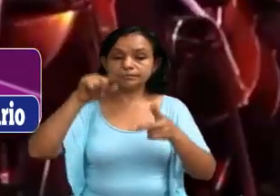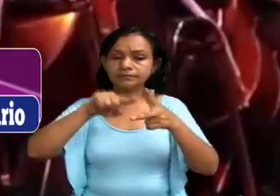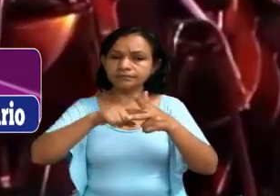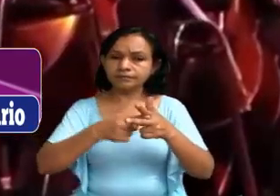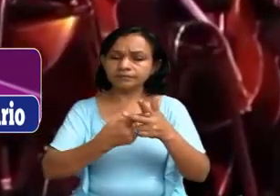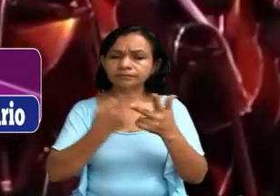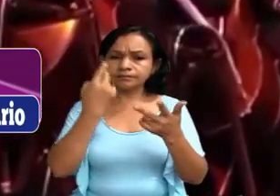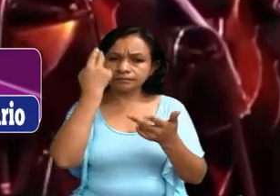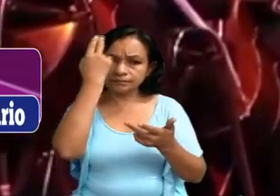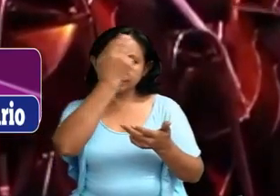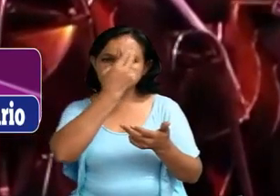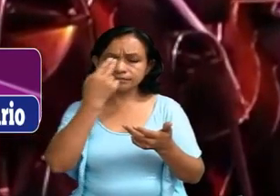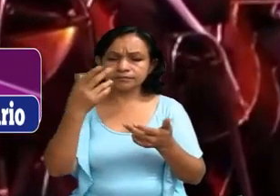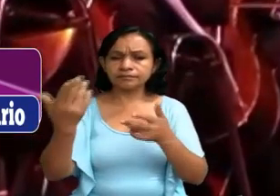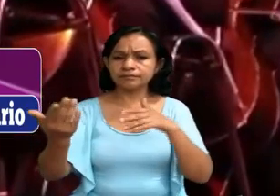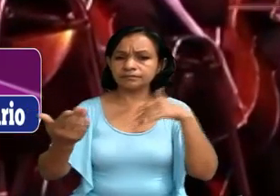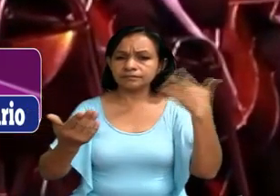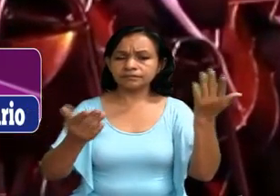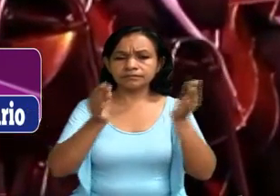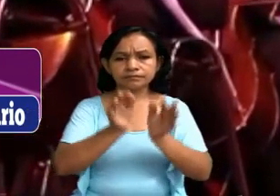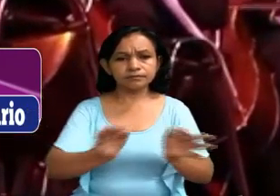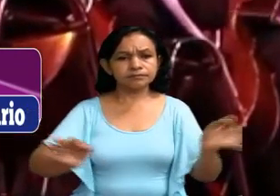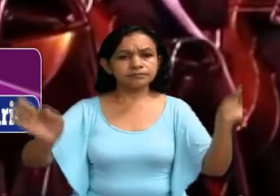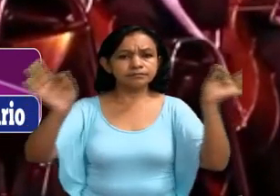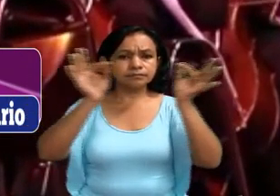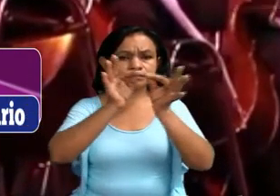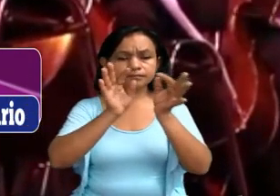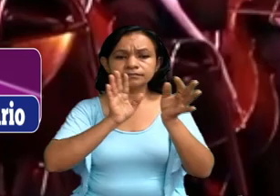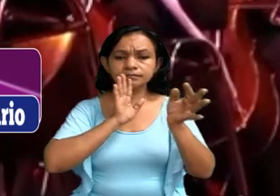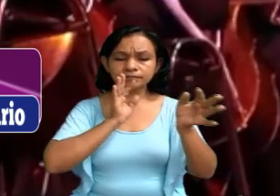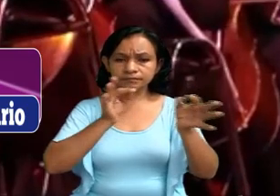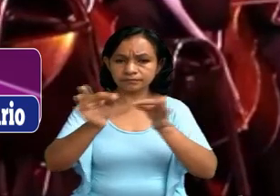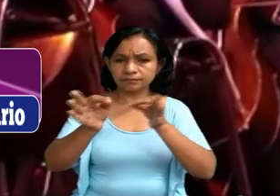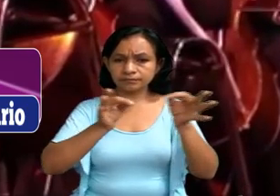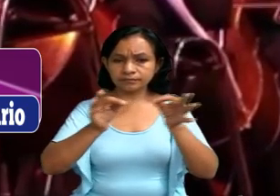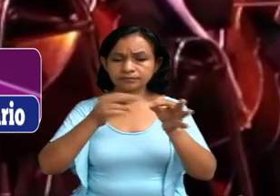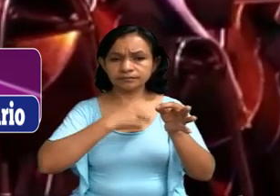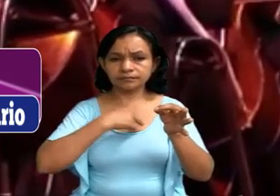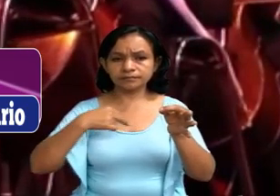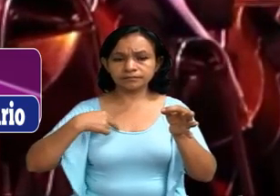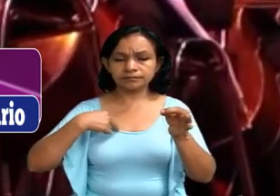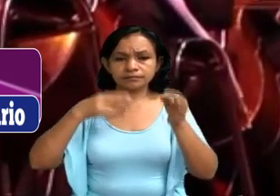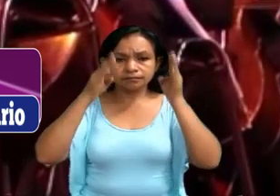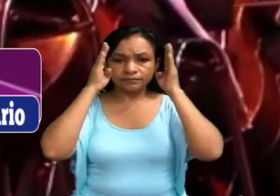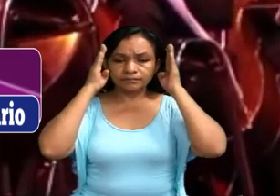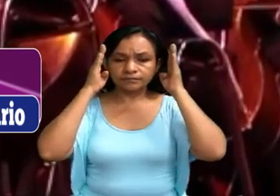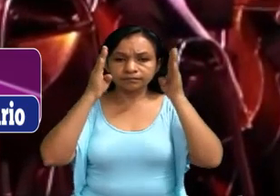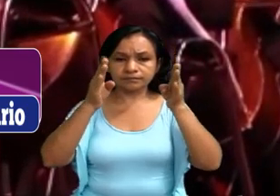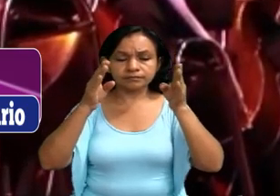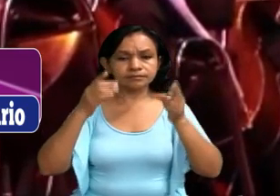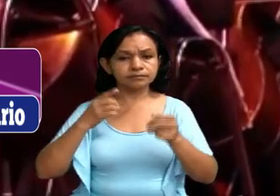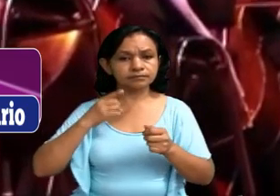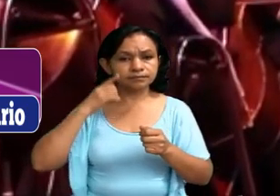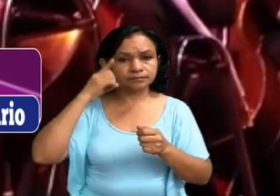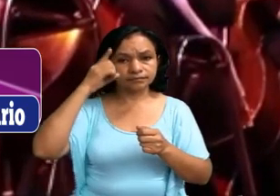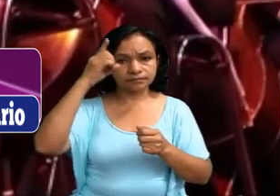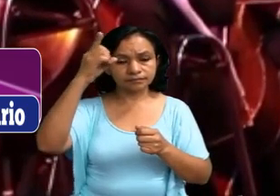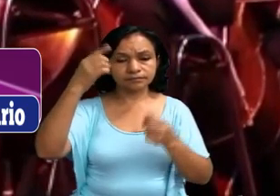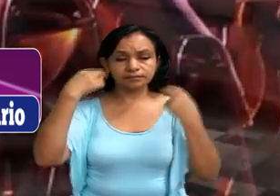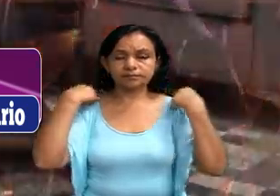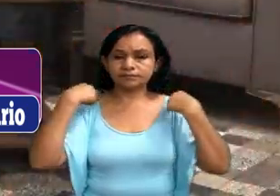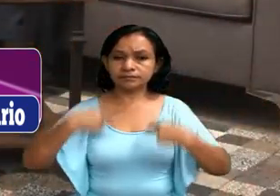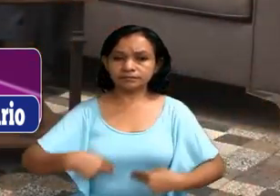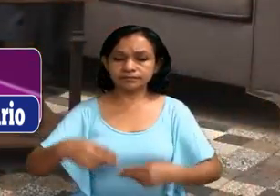esto, ¿cuán importante es comprender esto que se está realizando dentro de ese enfoque de desarrollo humano